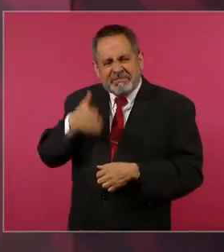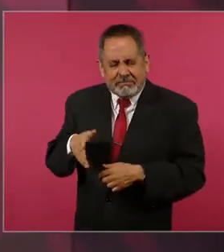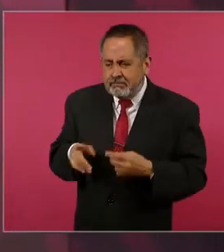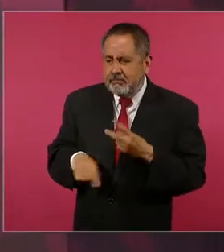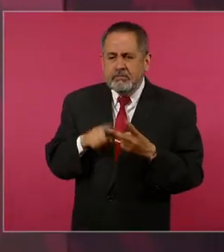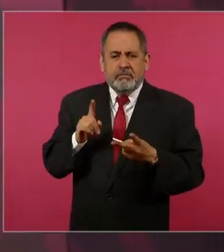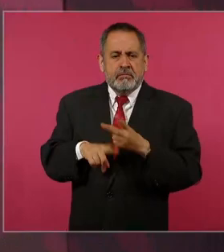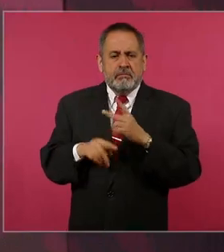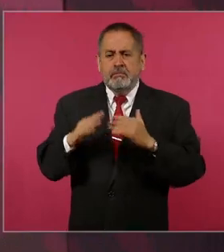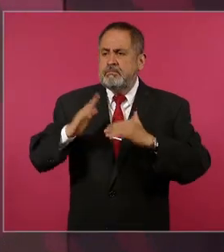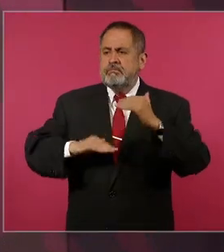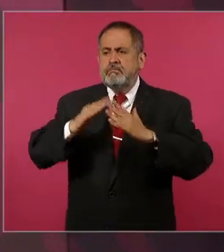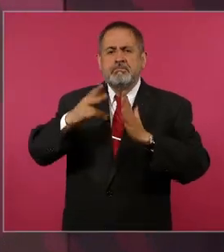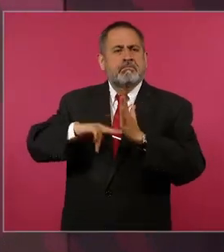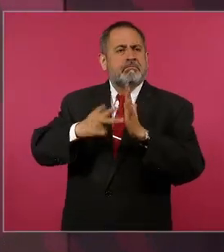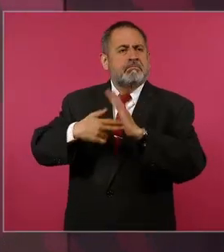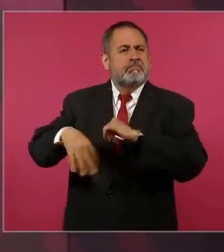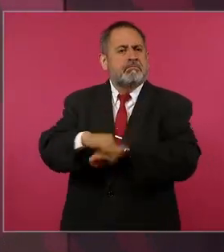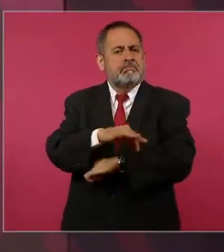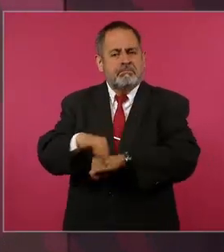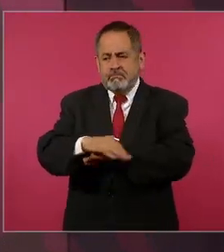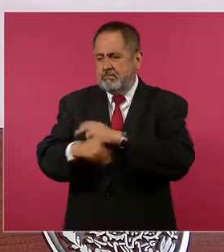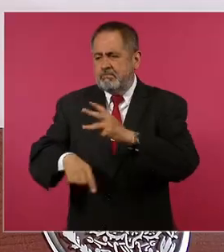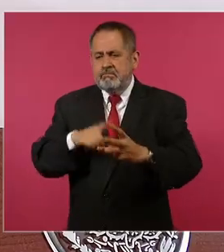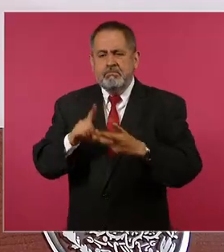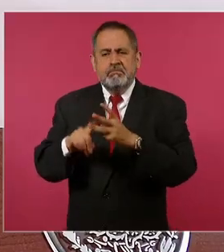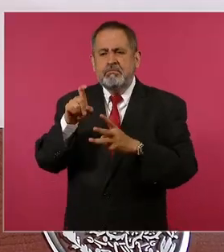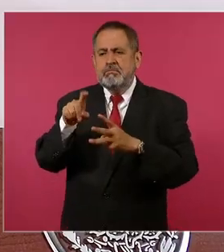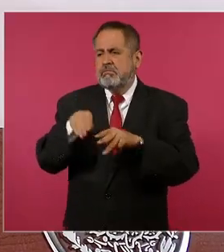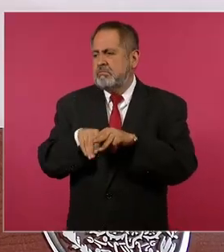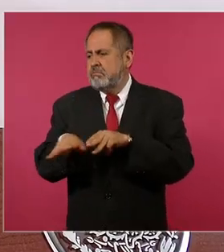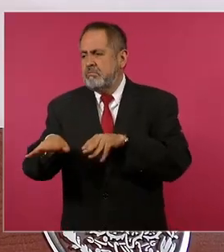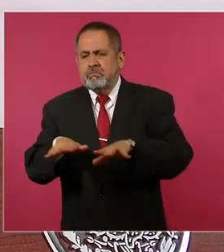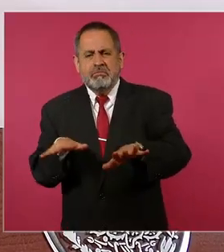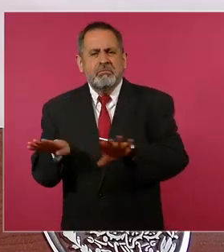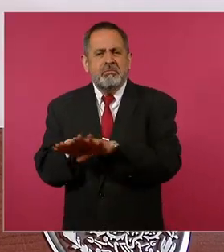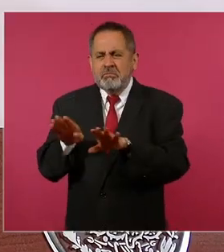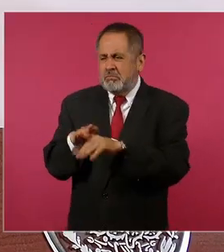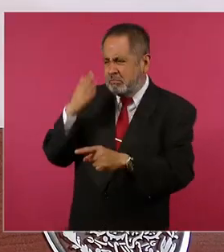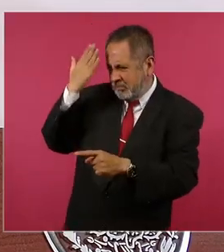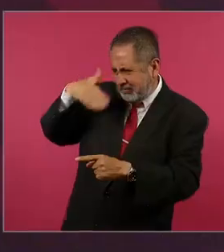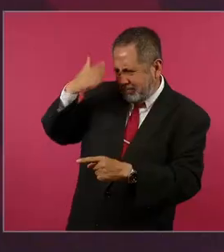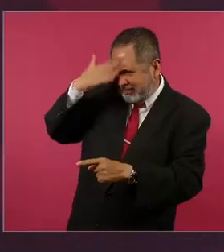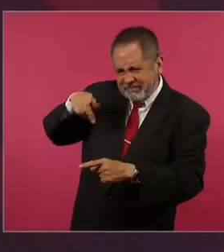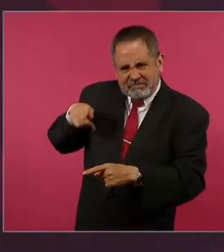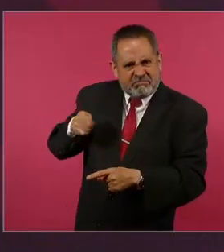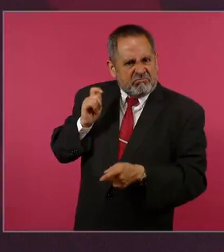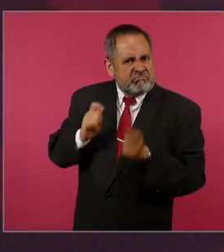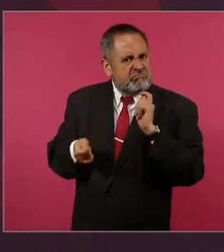en la arquitectura, en la hidráulica, en la